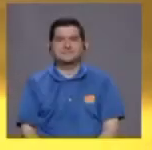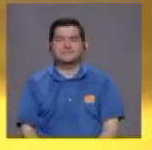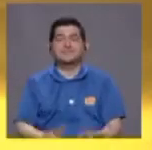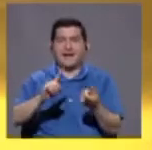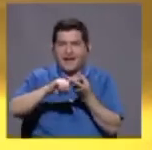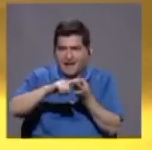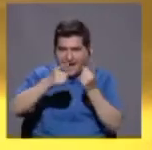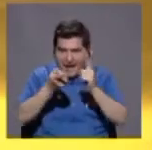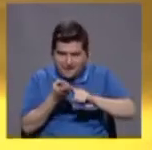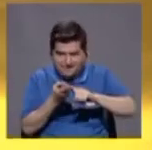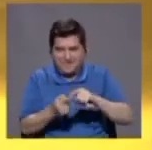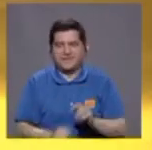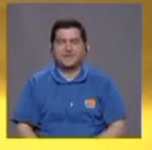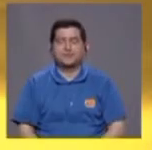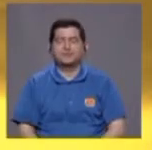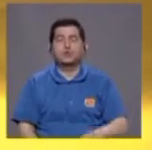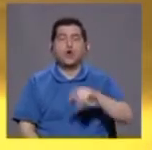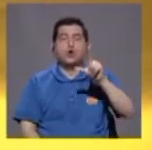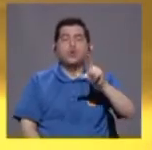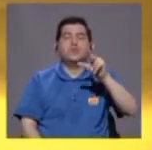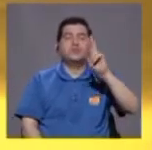Amigas y amigos, don Luis Raúl Domínguez